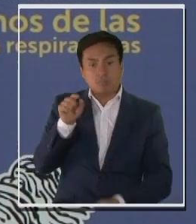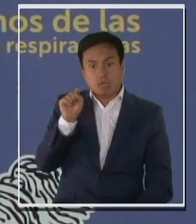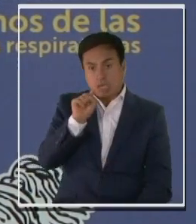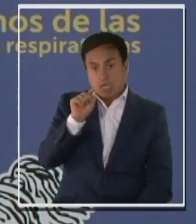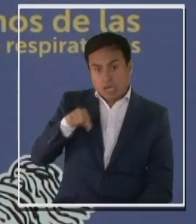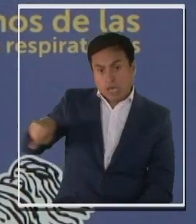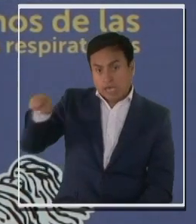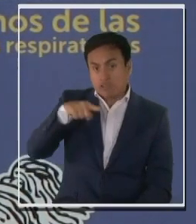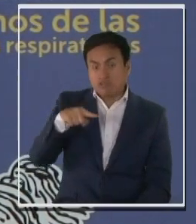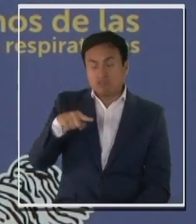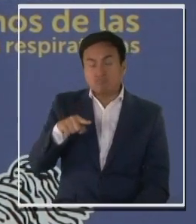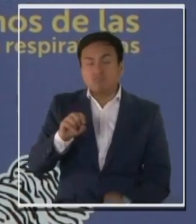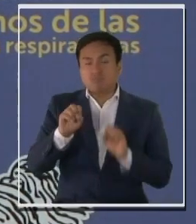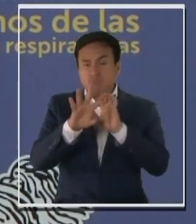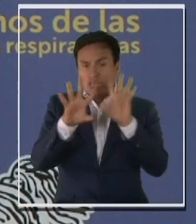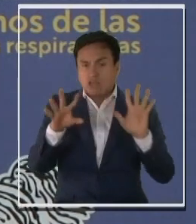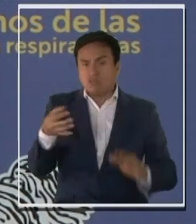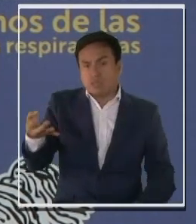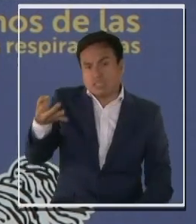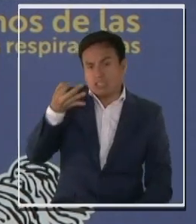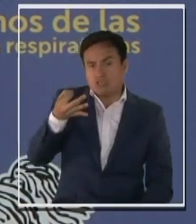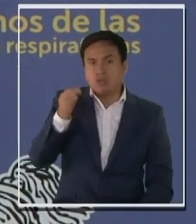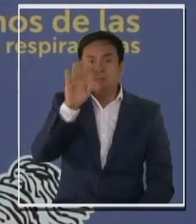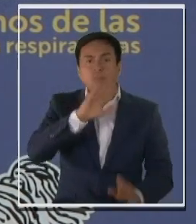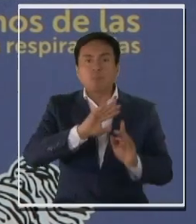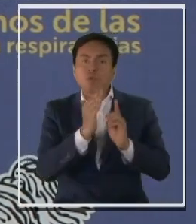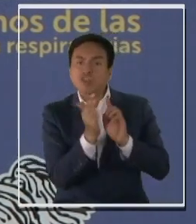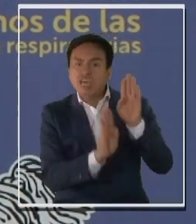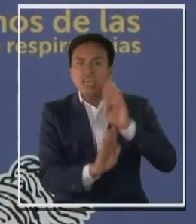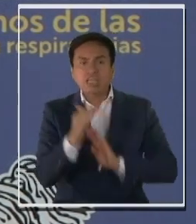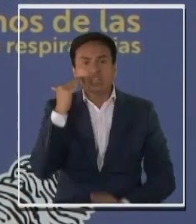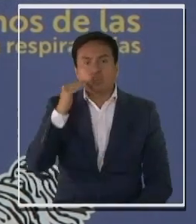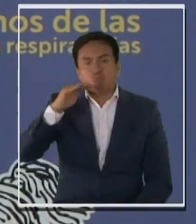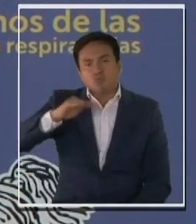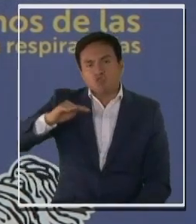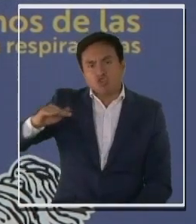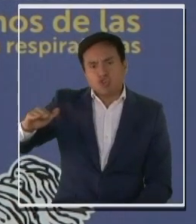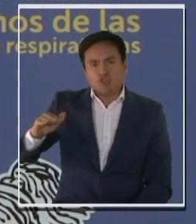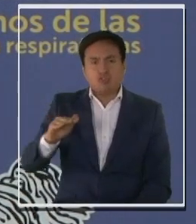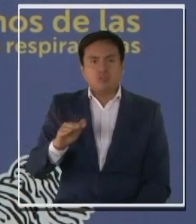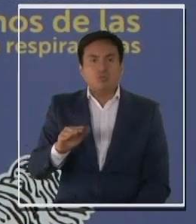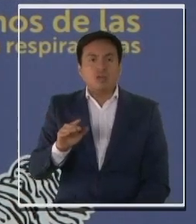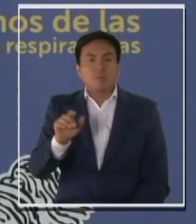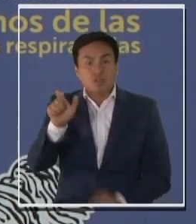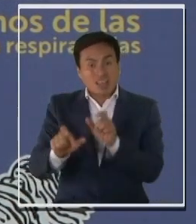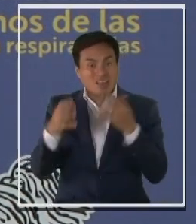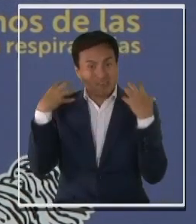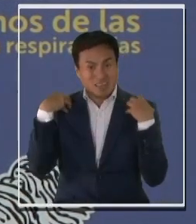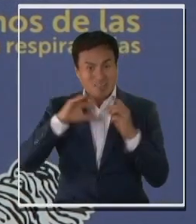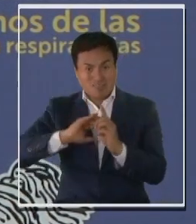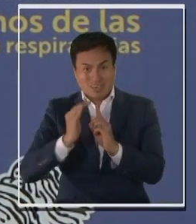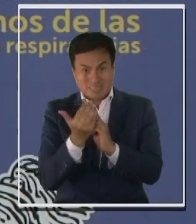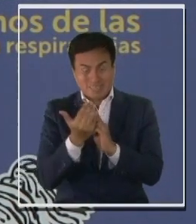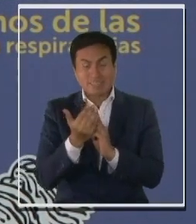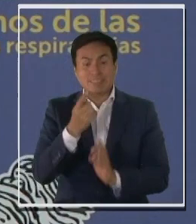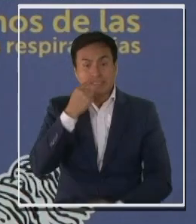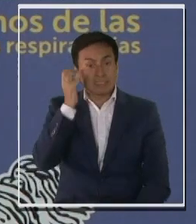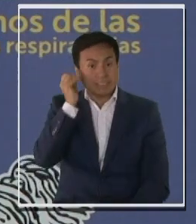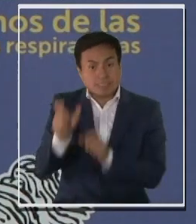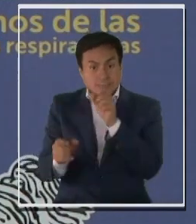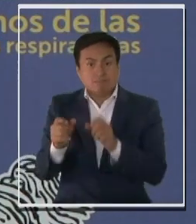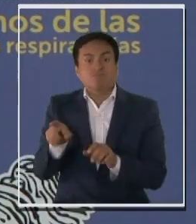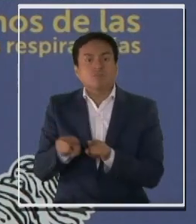bien bien en fácil enfáticos en poder proteger a los niños más pequeños a aquellas personas que son cuidadores o cuidadoras